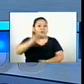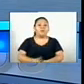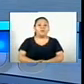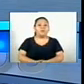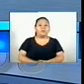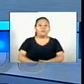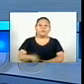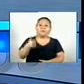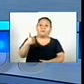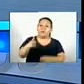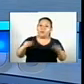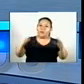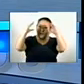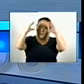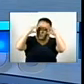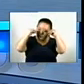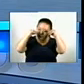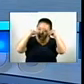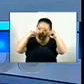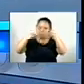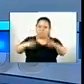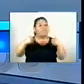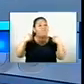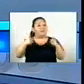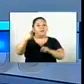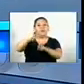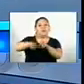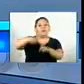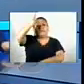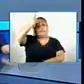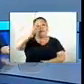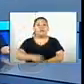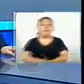que pasen una buena noche y que tengan pues un excelente fin de semana